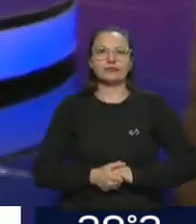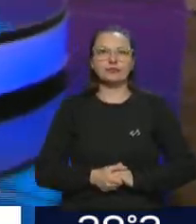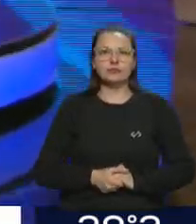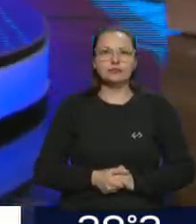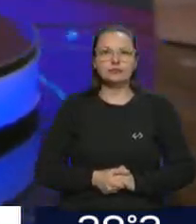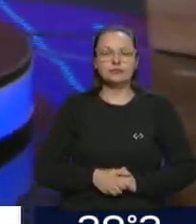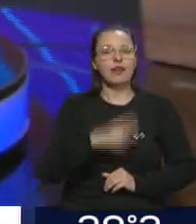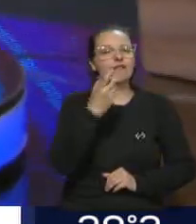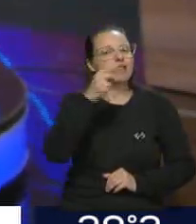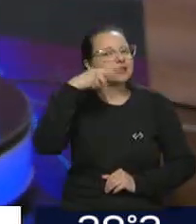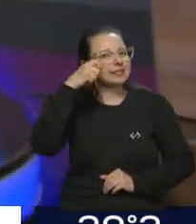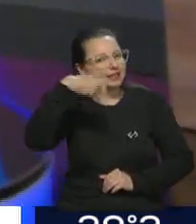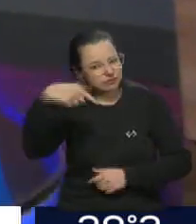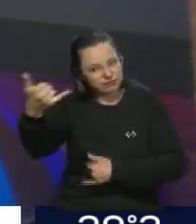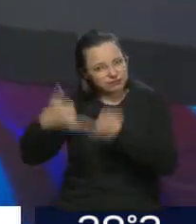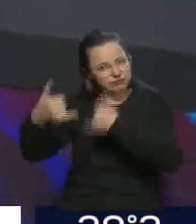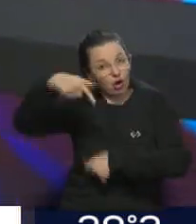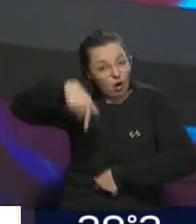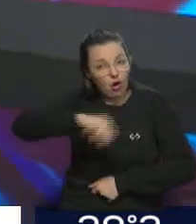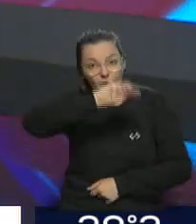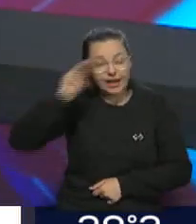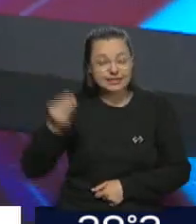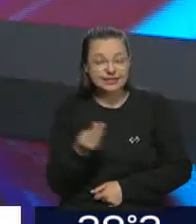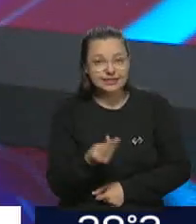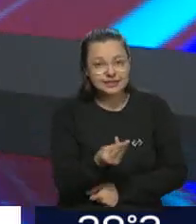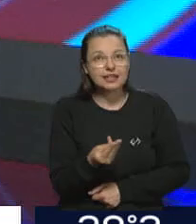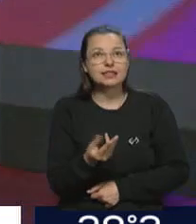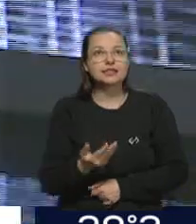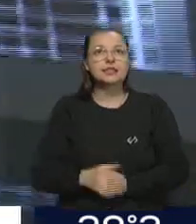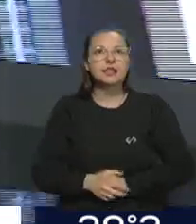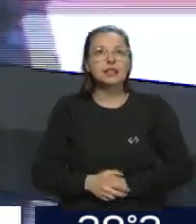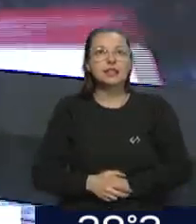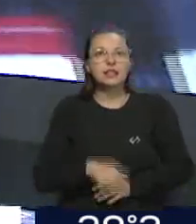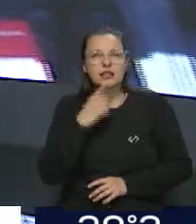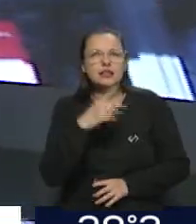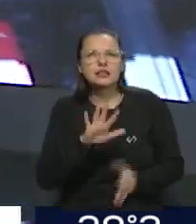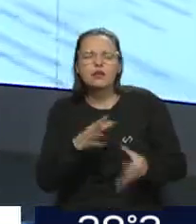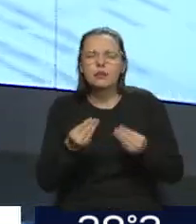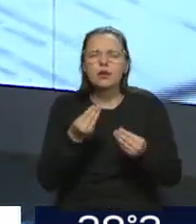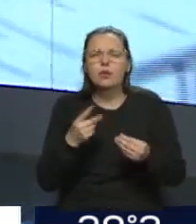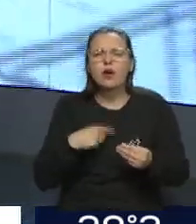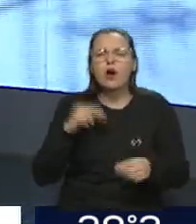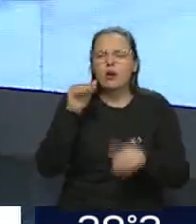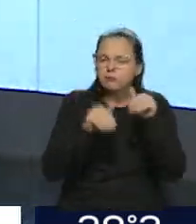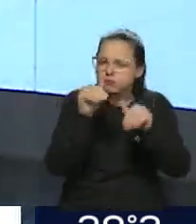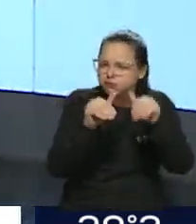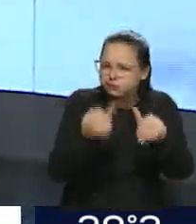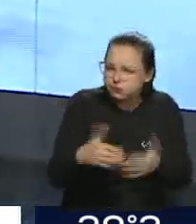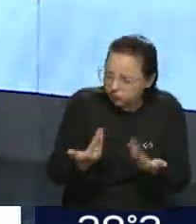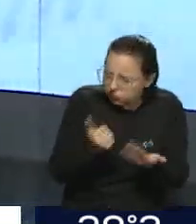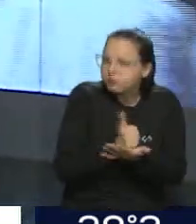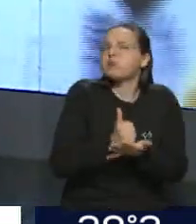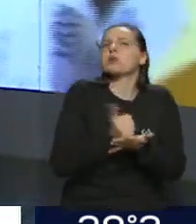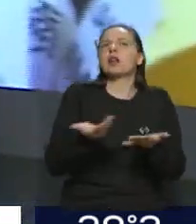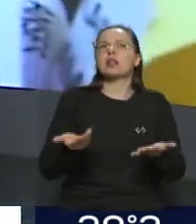Vanina Vitale, contanos, desde hoy ANSES habilitaba... Sí. Como una sala de espera, ¿no? Donde nos podemos anotar los trabajadores en relación de